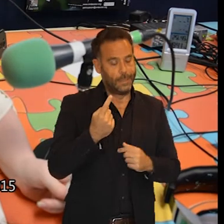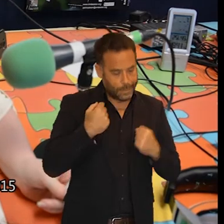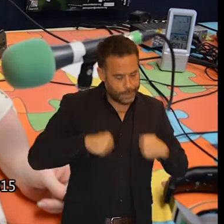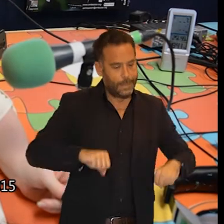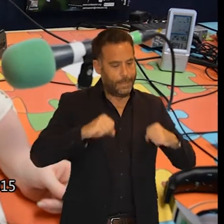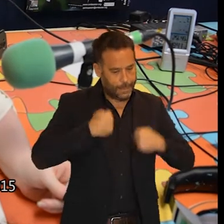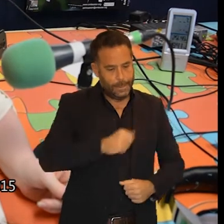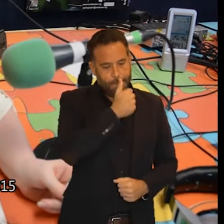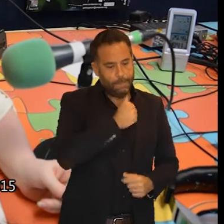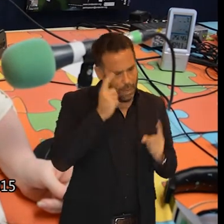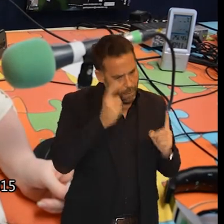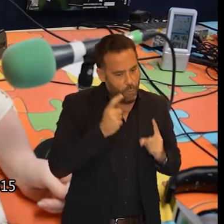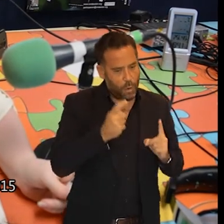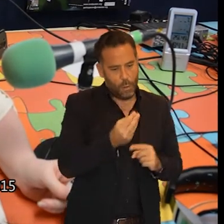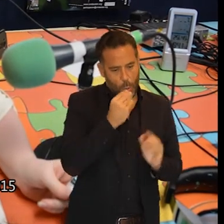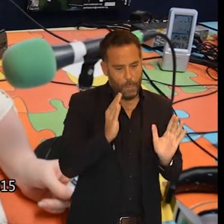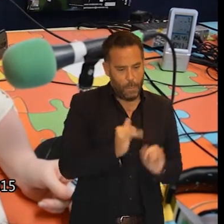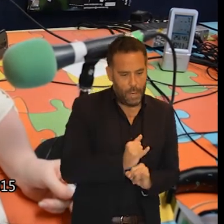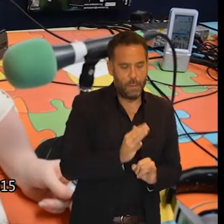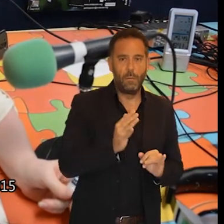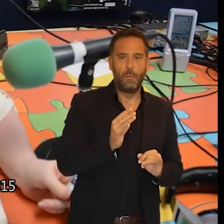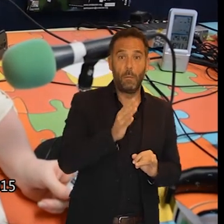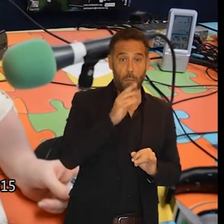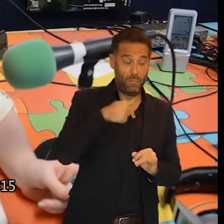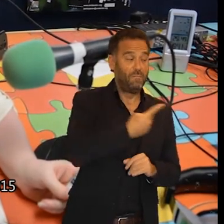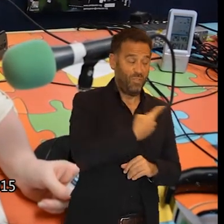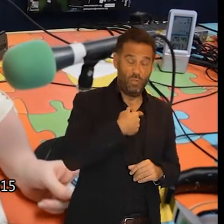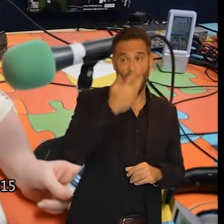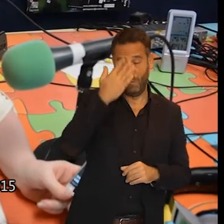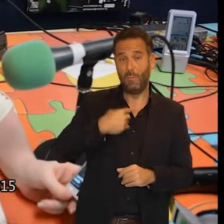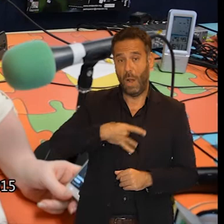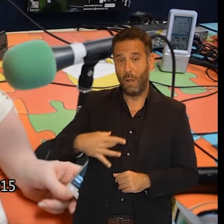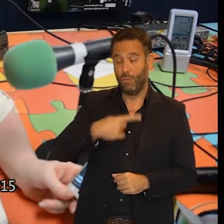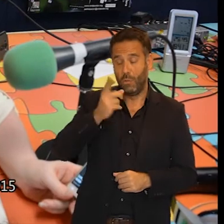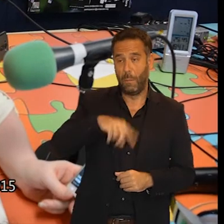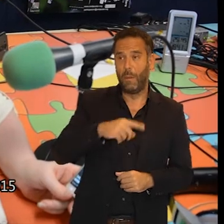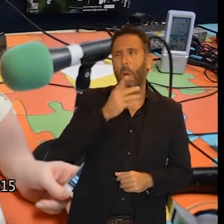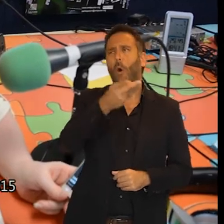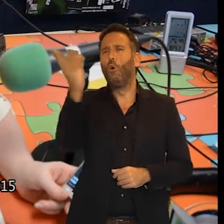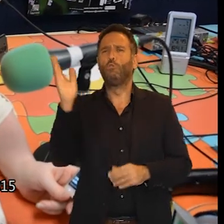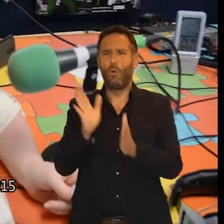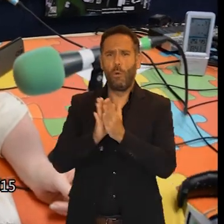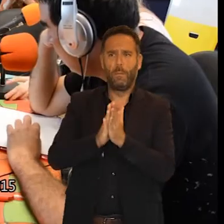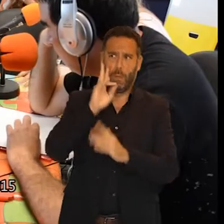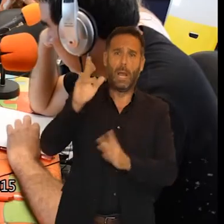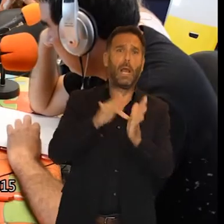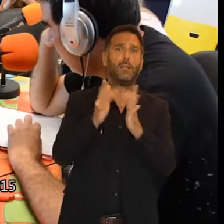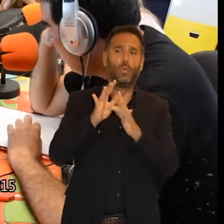sí. Un poquito. La verdad que nada más que tú y yo, porque además el equipo, el de Masta, está estupendamente. Están hechos unos figurines. Tú miras